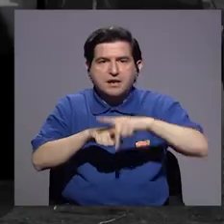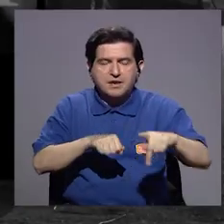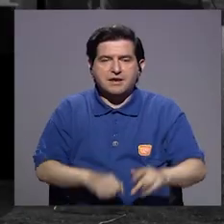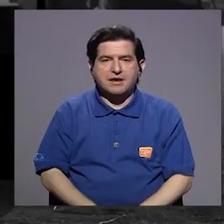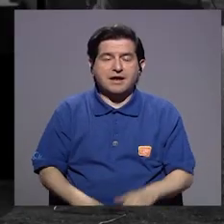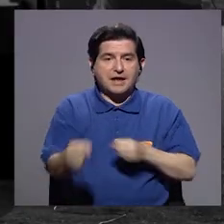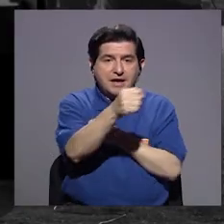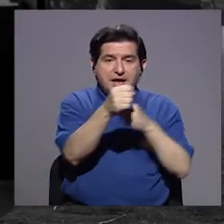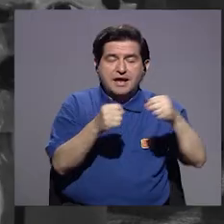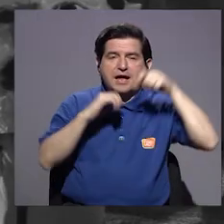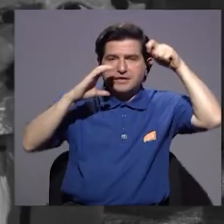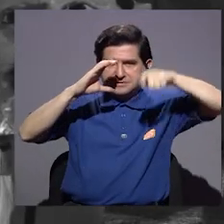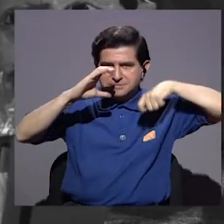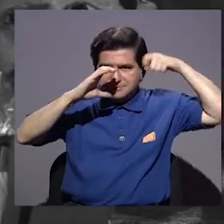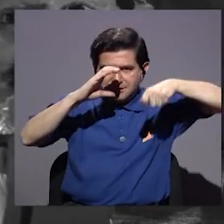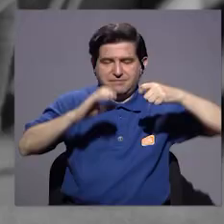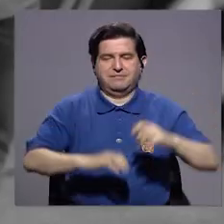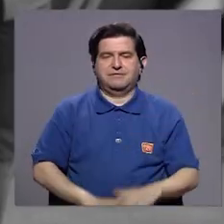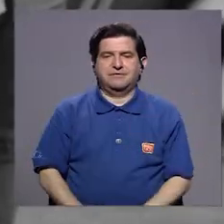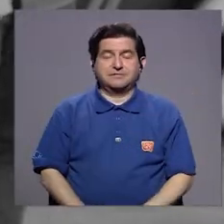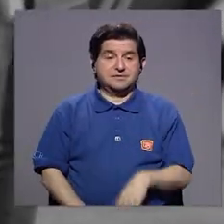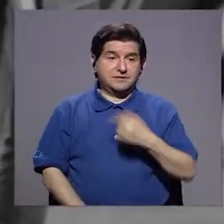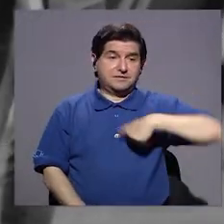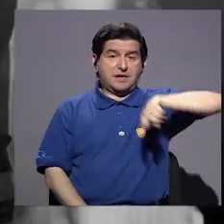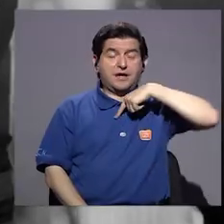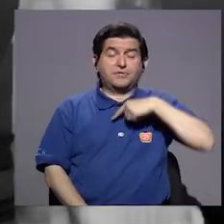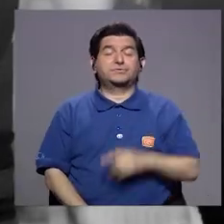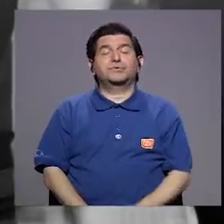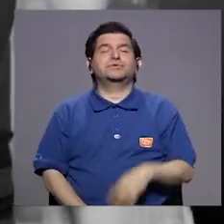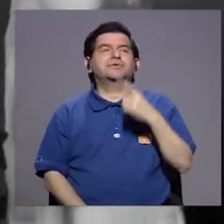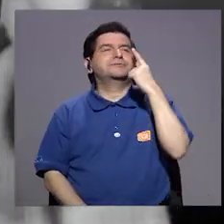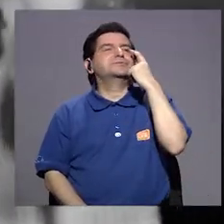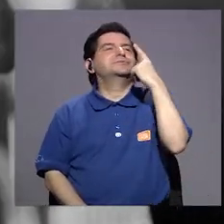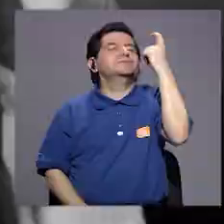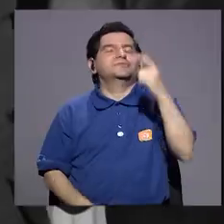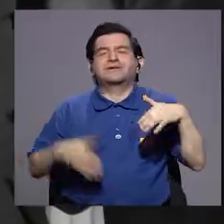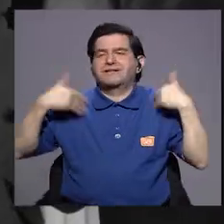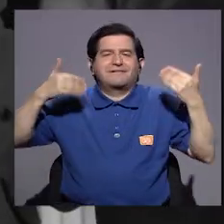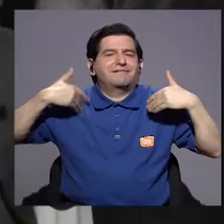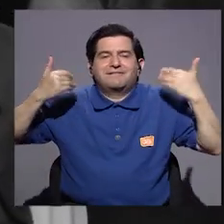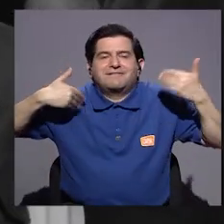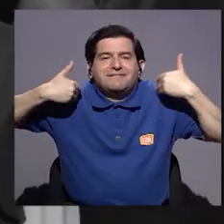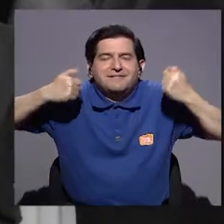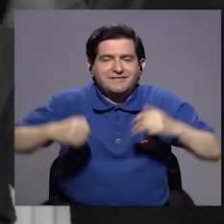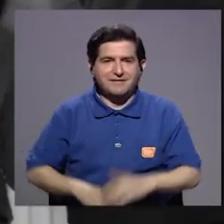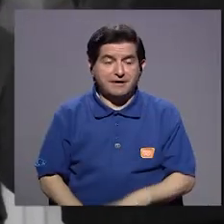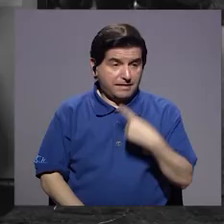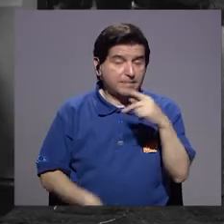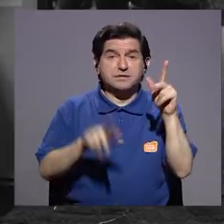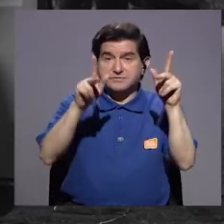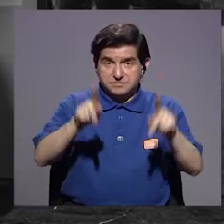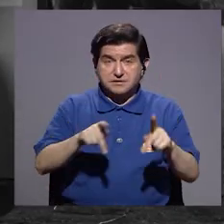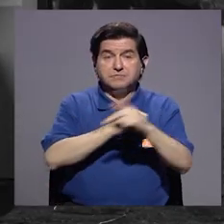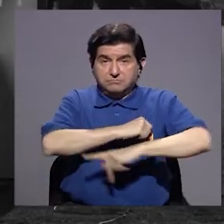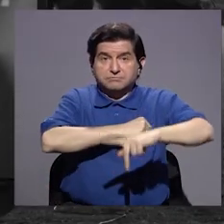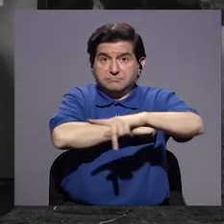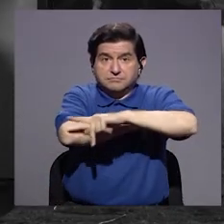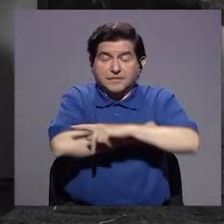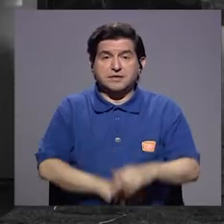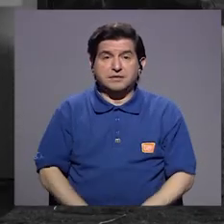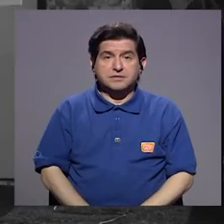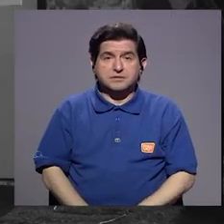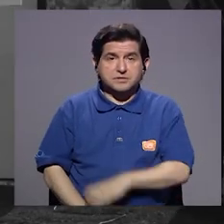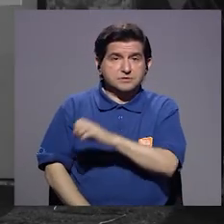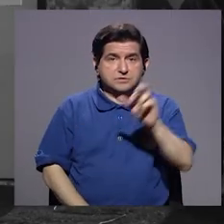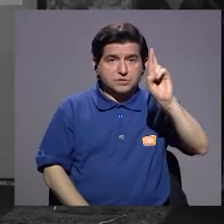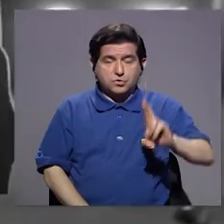las salas de cine. Eso pues nos llena de ilusión y de alegría porque vamos a poderle decir a la gente de este país que